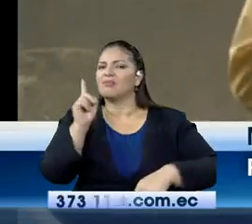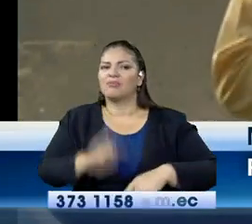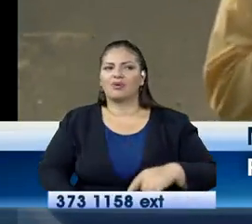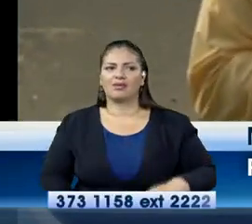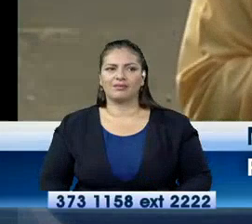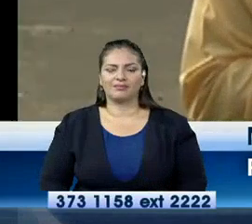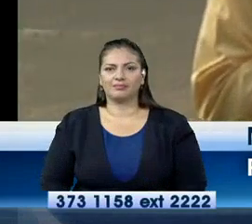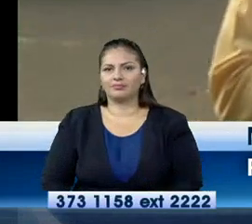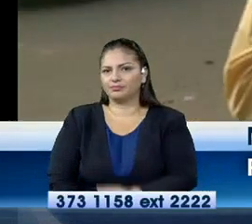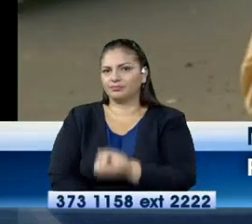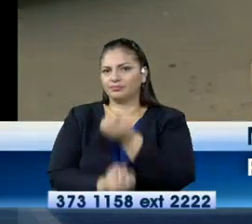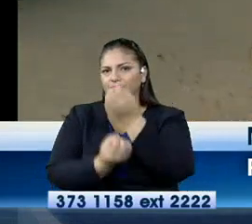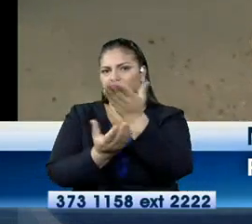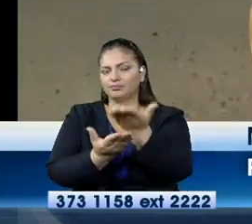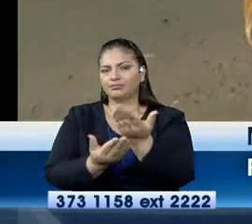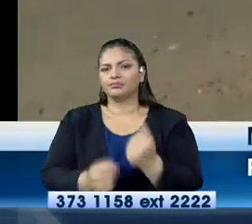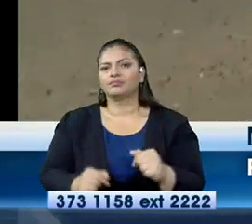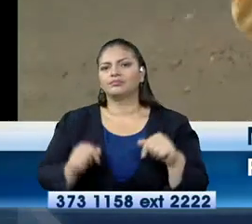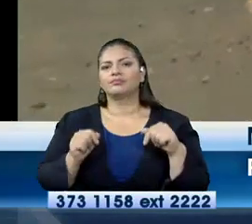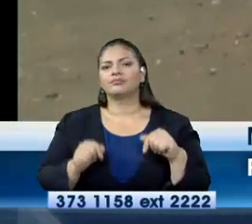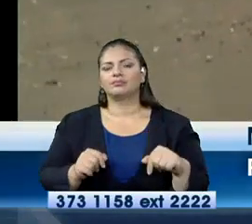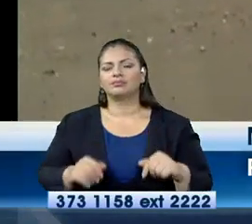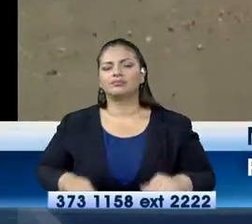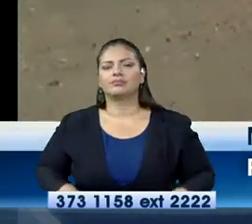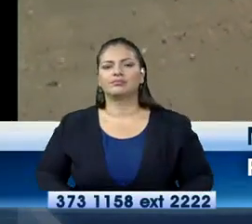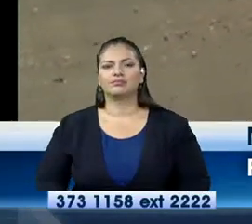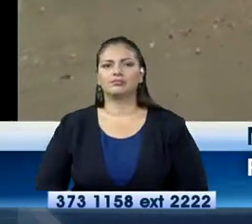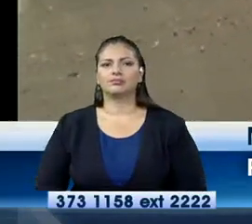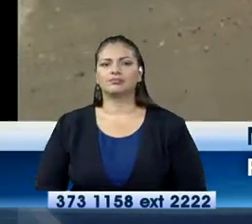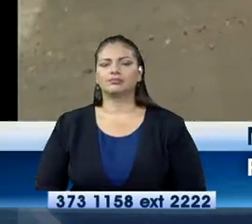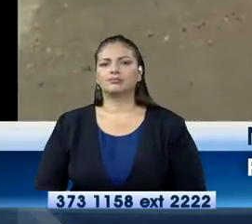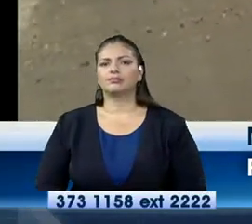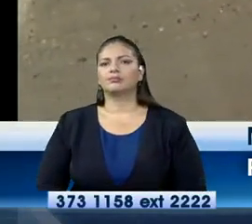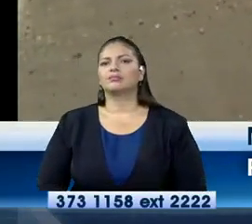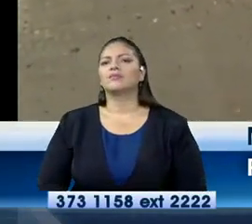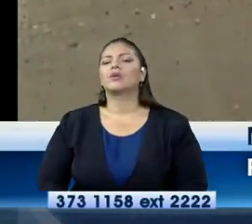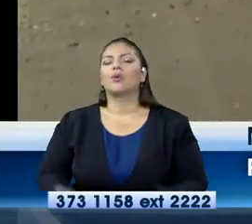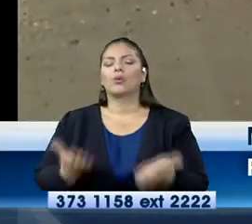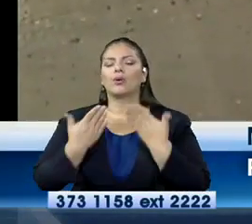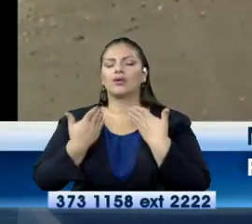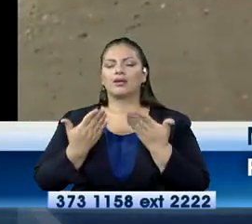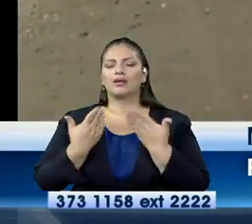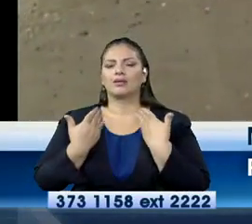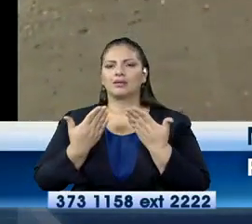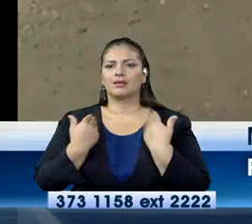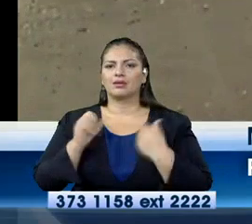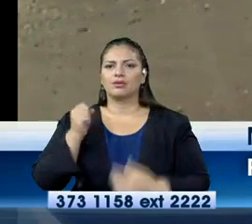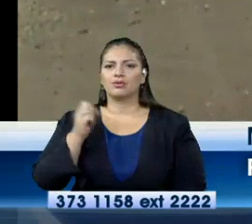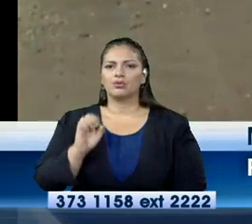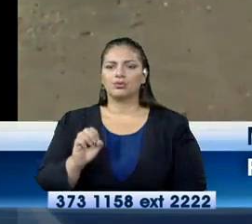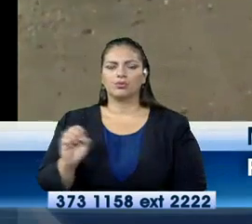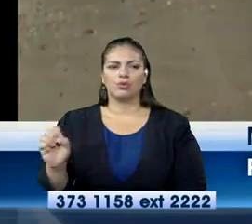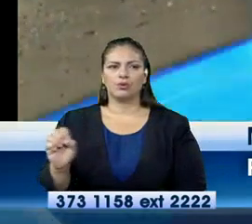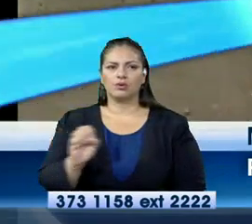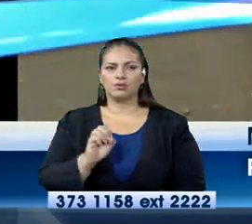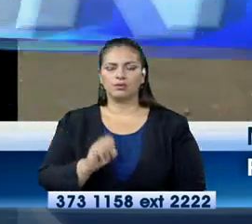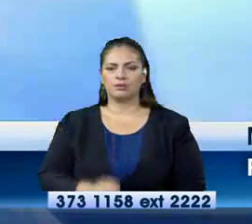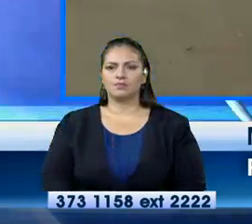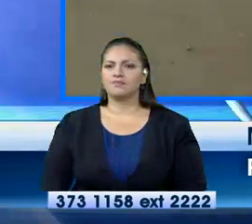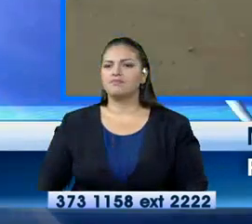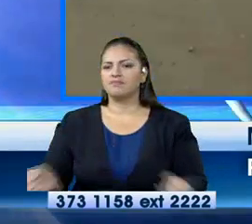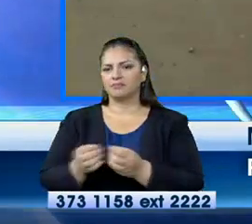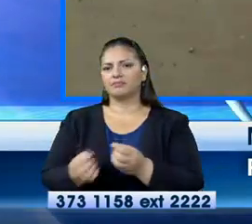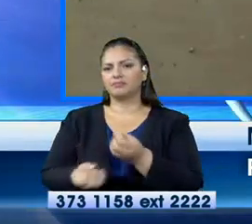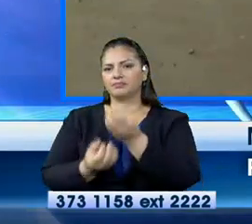esta mañana desde este sector, populoso sector del suroeste de Guayaquil. Ustedes continúan, compañeros, con más información desde